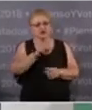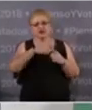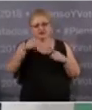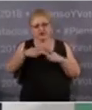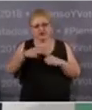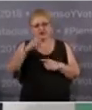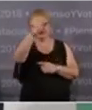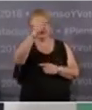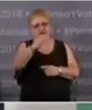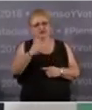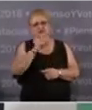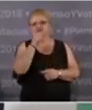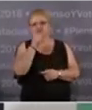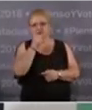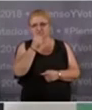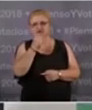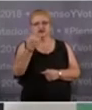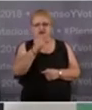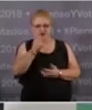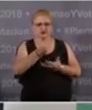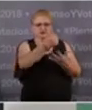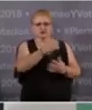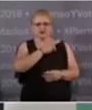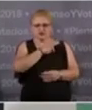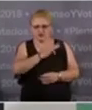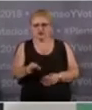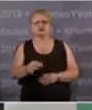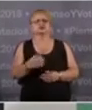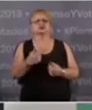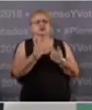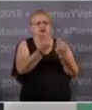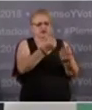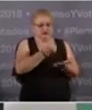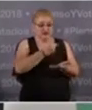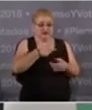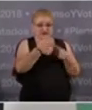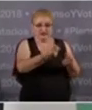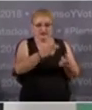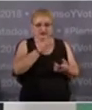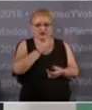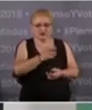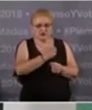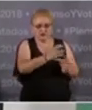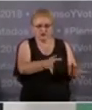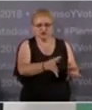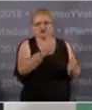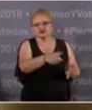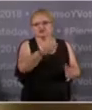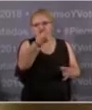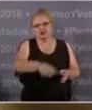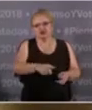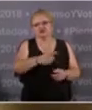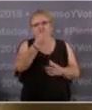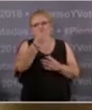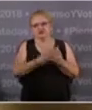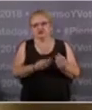por ejemplo. Y desde el presupuesto, por supuesto que podemos designar recursos y estamos planteando un sistema de mando mixto